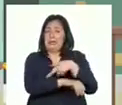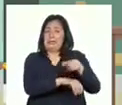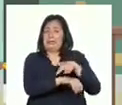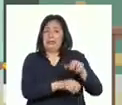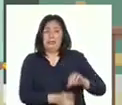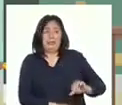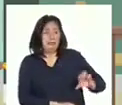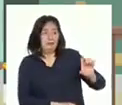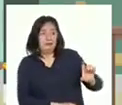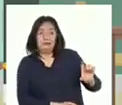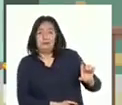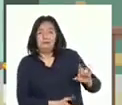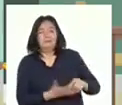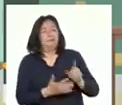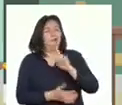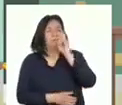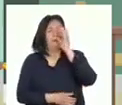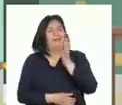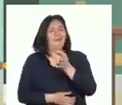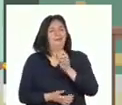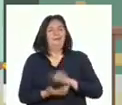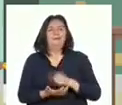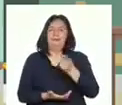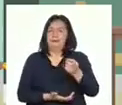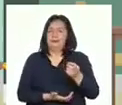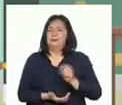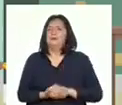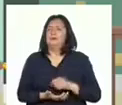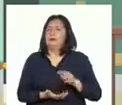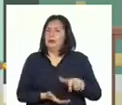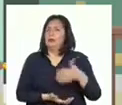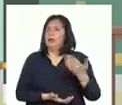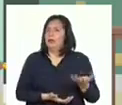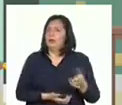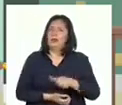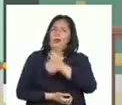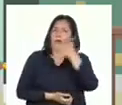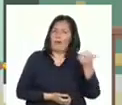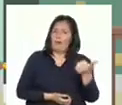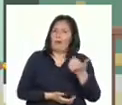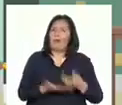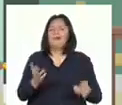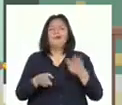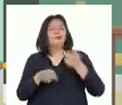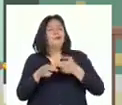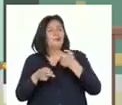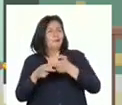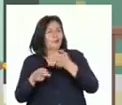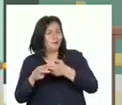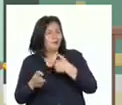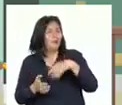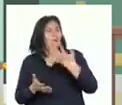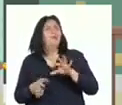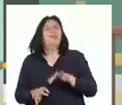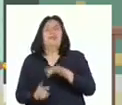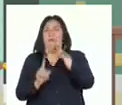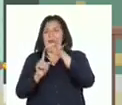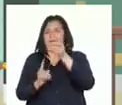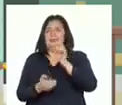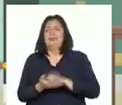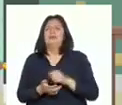para medirlo? No lo creo. Para esto existe otro instrumento de medición muy